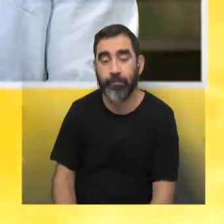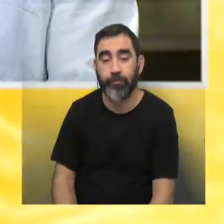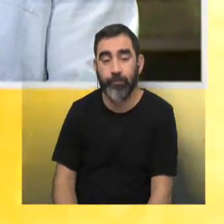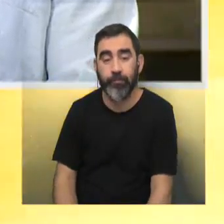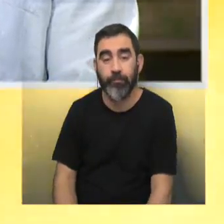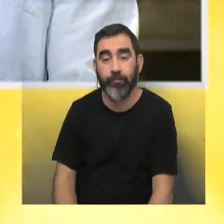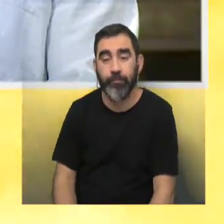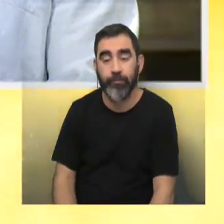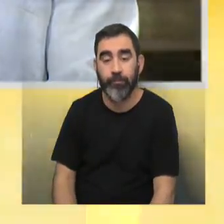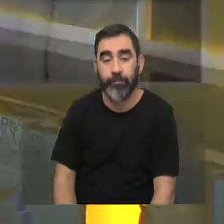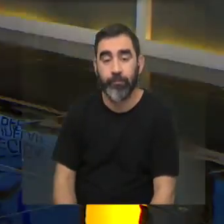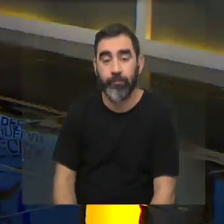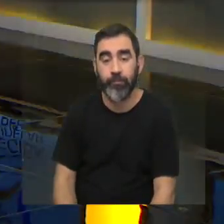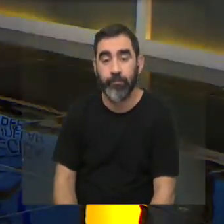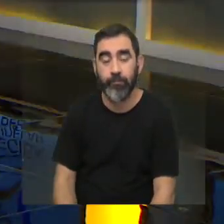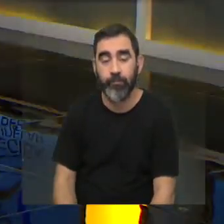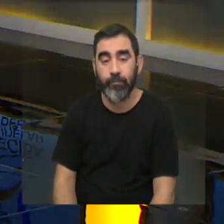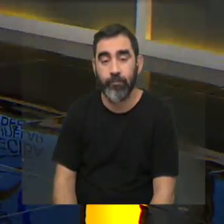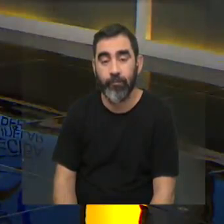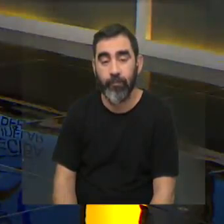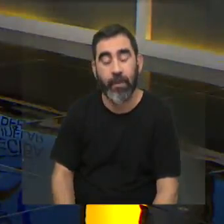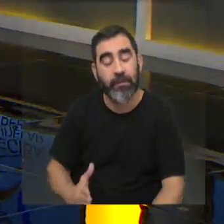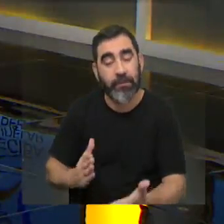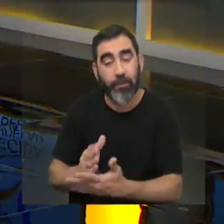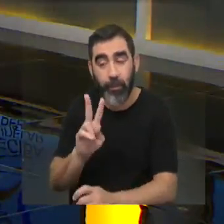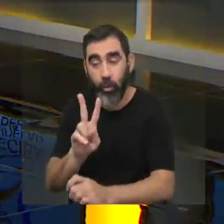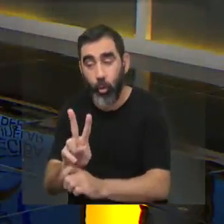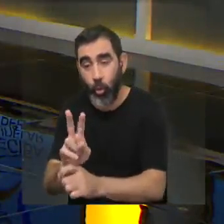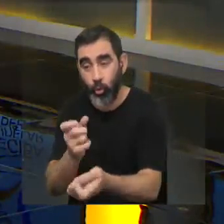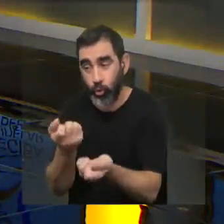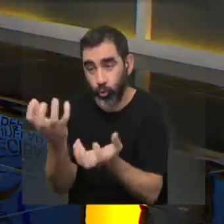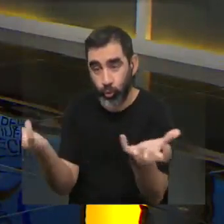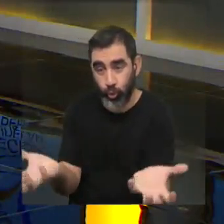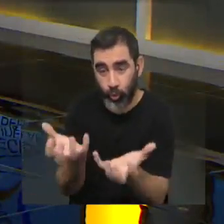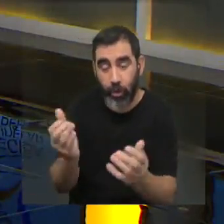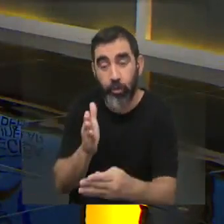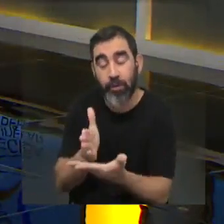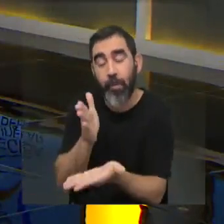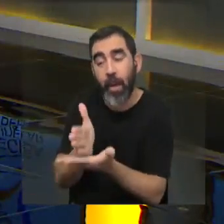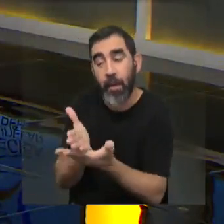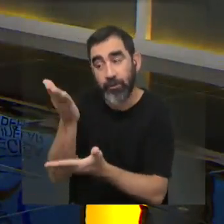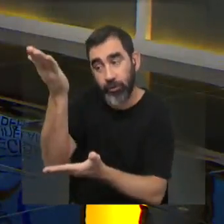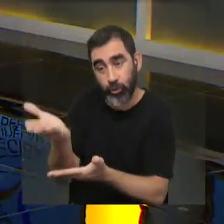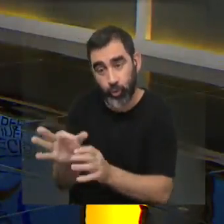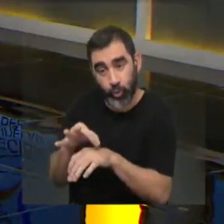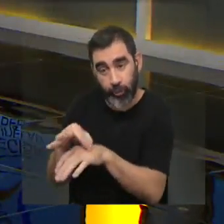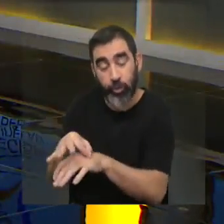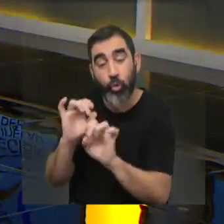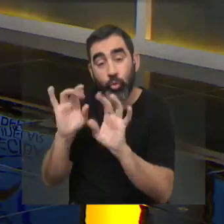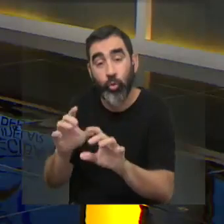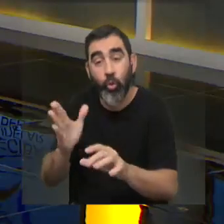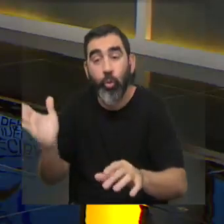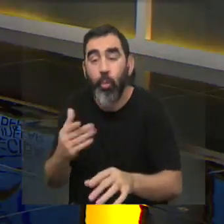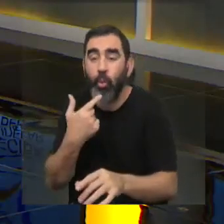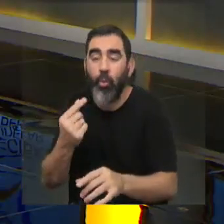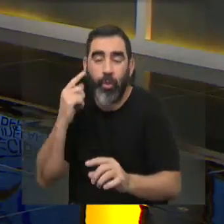el minuto final me parece 2 o 3 cosas claras. Siempre controlado. Totalmente. Siempre con asesoramiento. Exacto. Y solamente con un fin productivo.